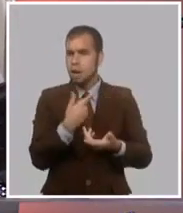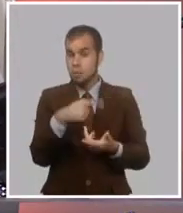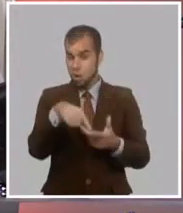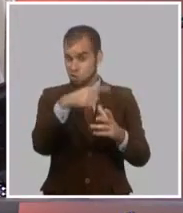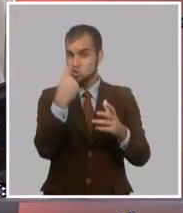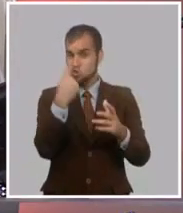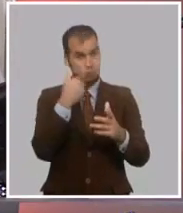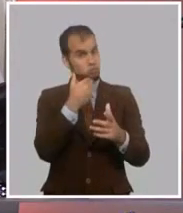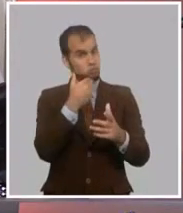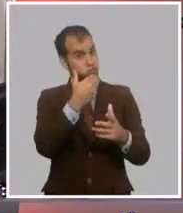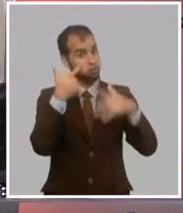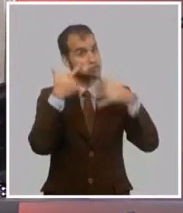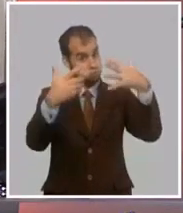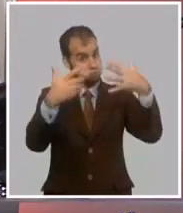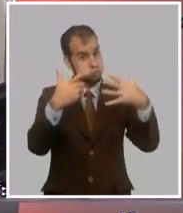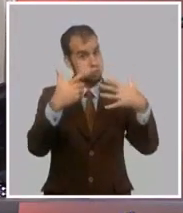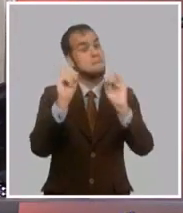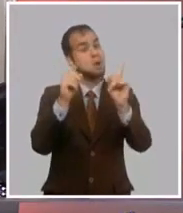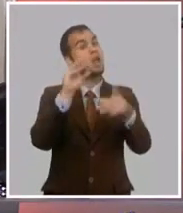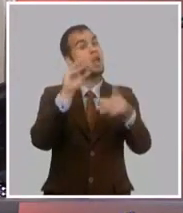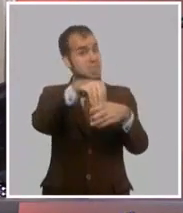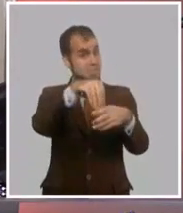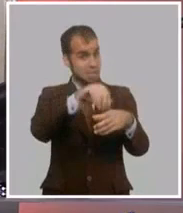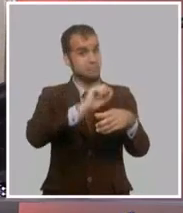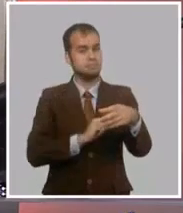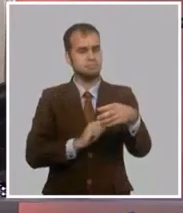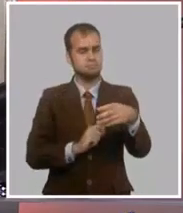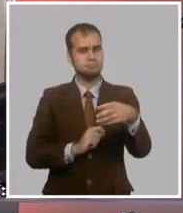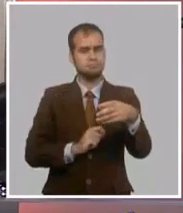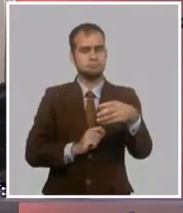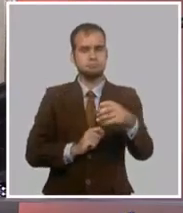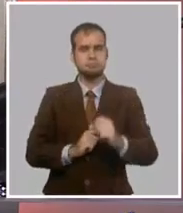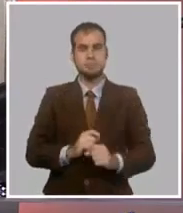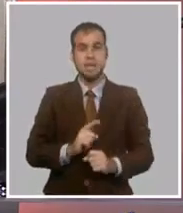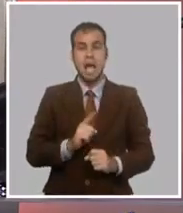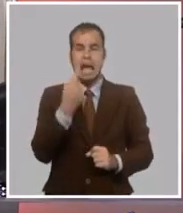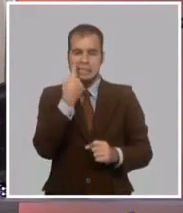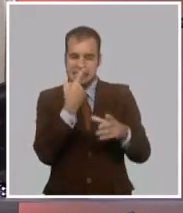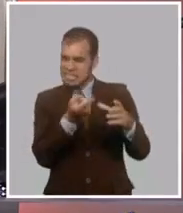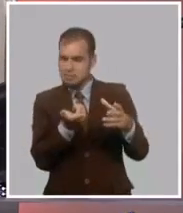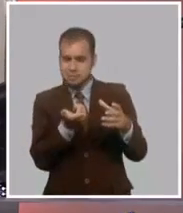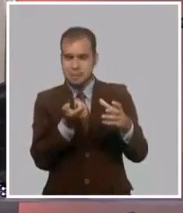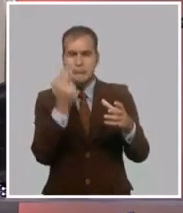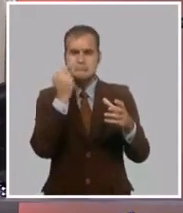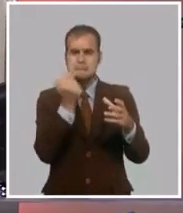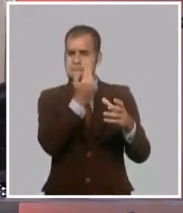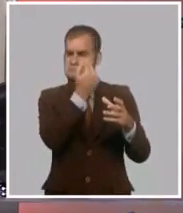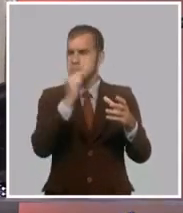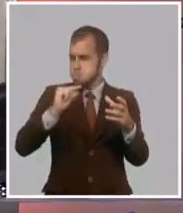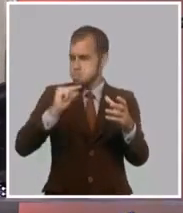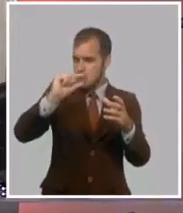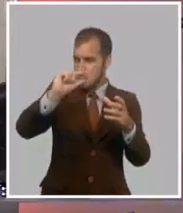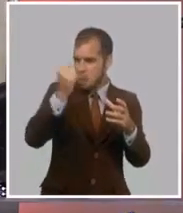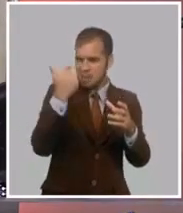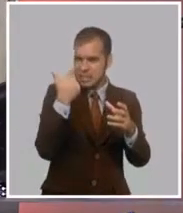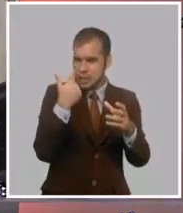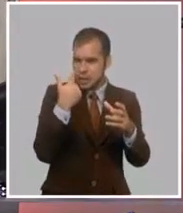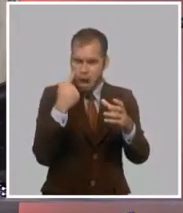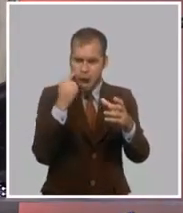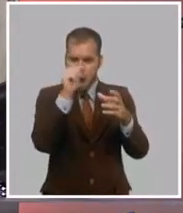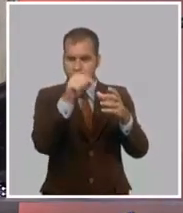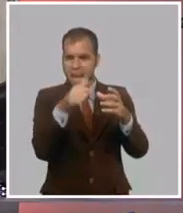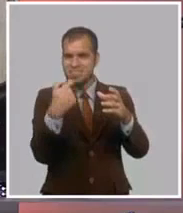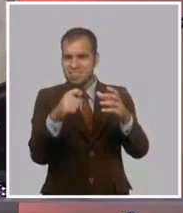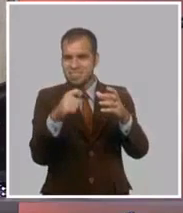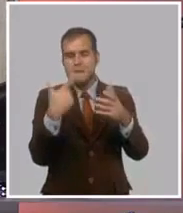política, nos damos cuenta de que Martí fue trabajando en función de que fueran